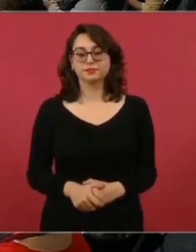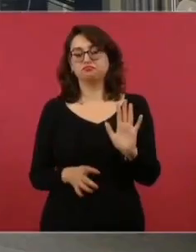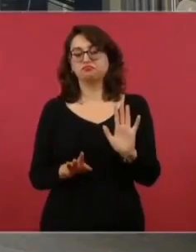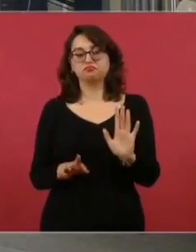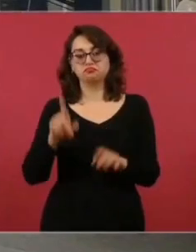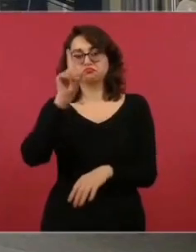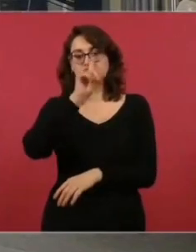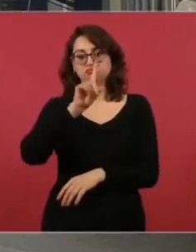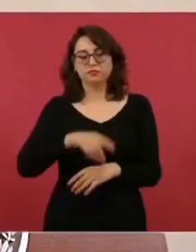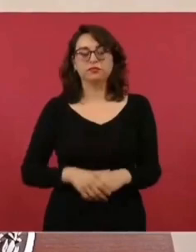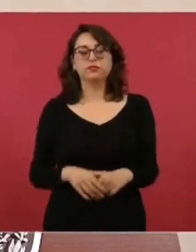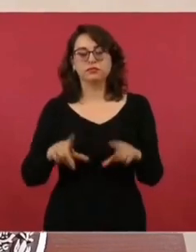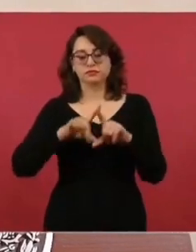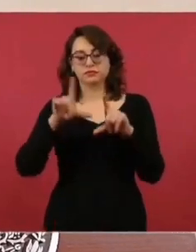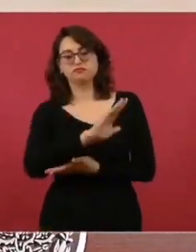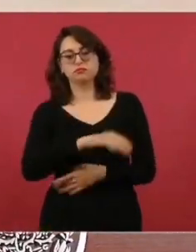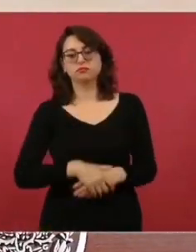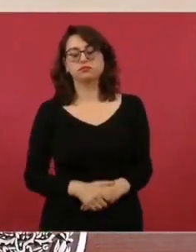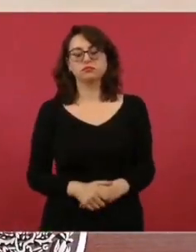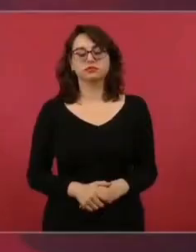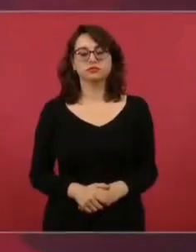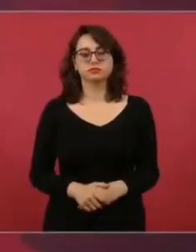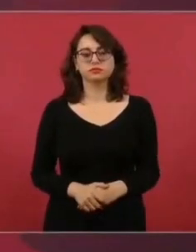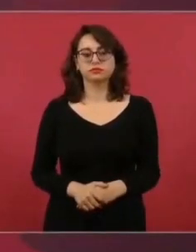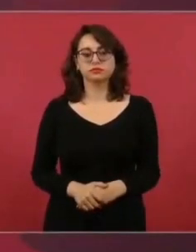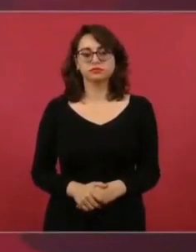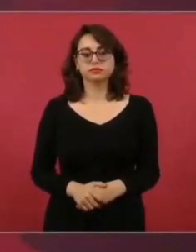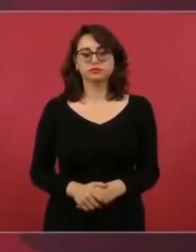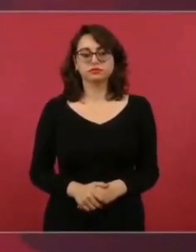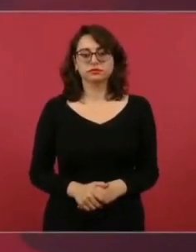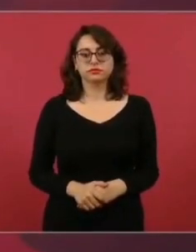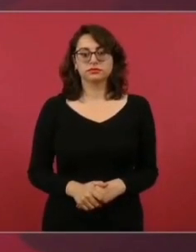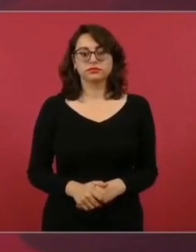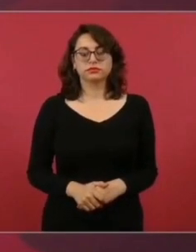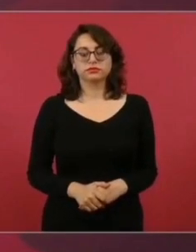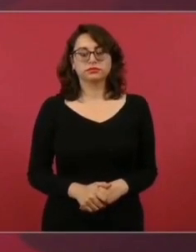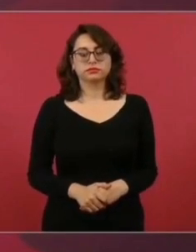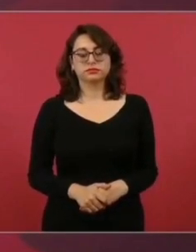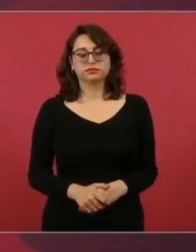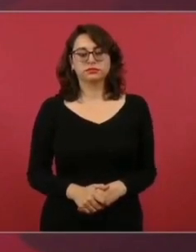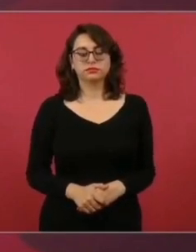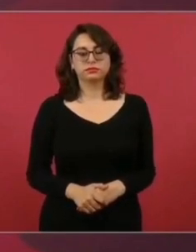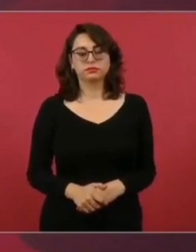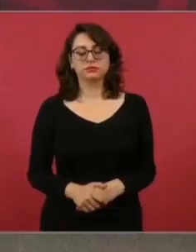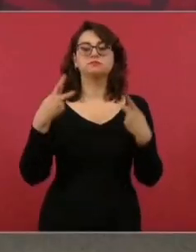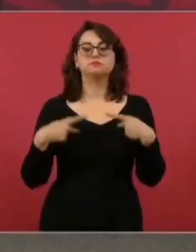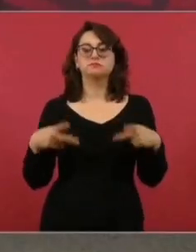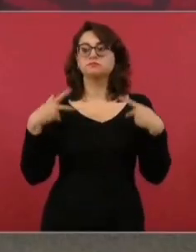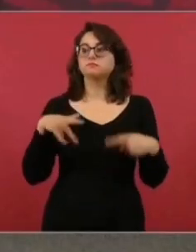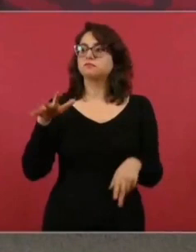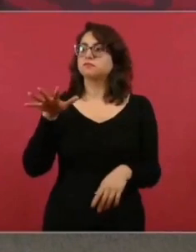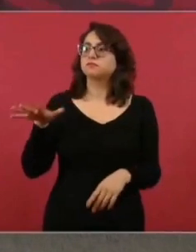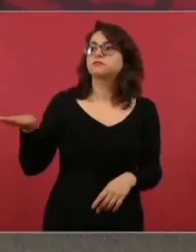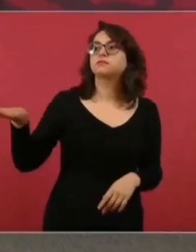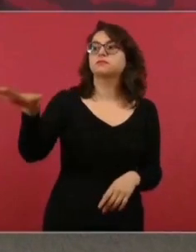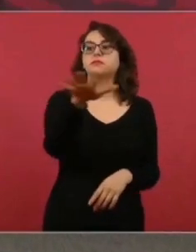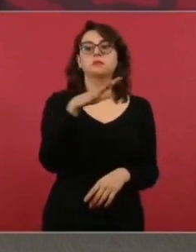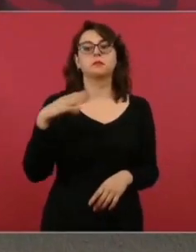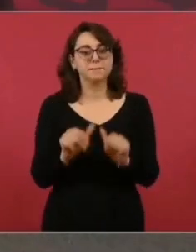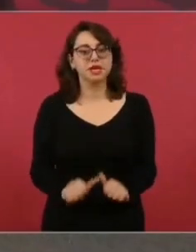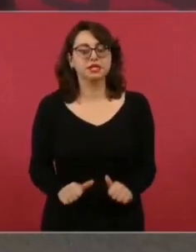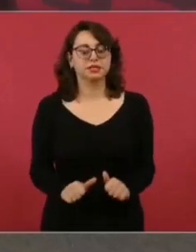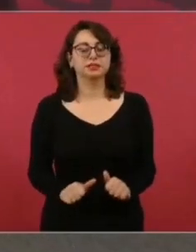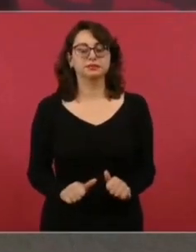clave. Acabar con la corrupción. Eso es lo que produce bienestar, eso es lo que produce la